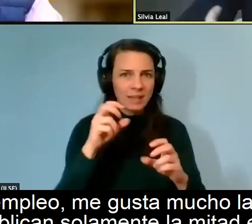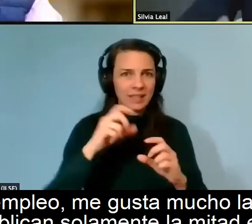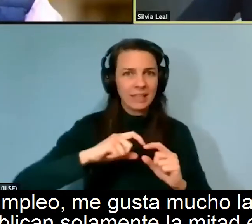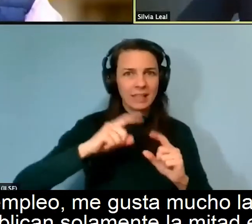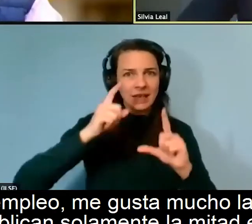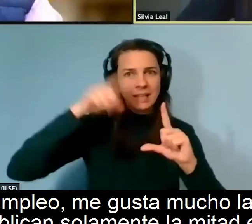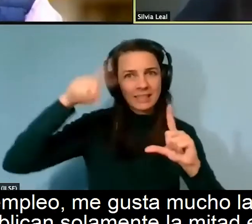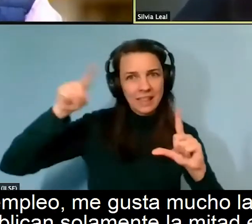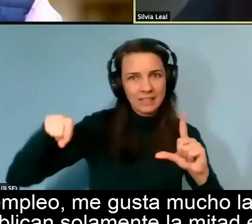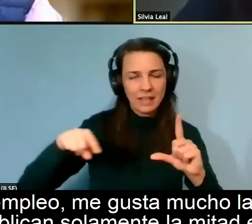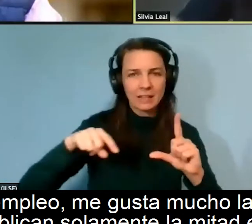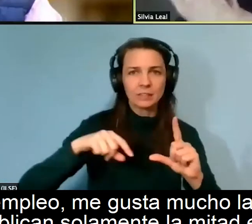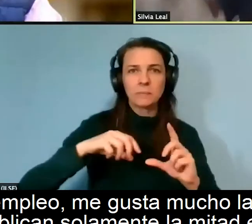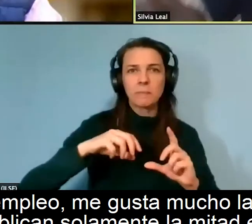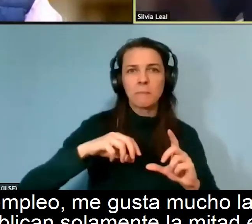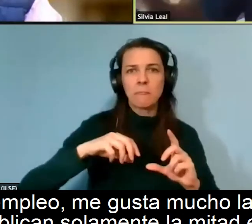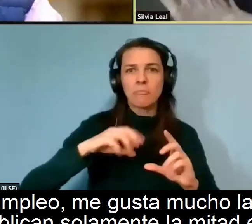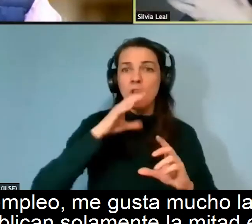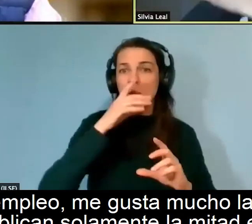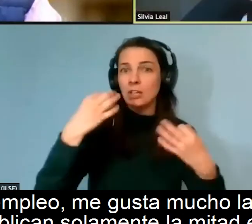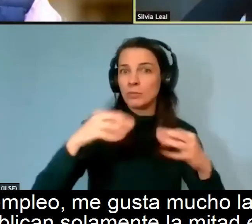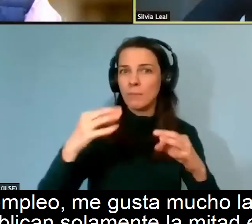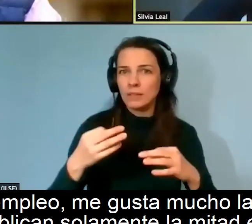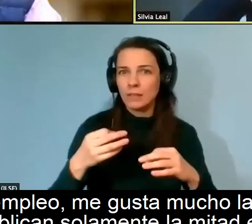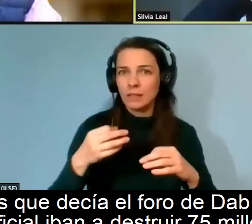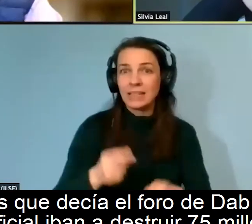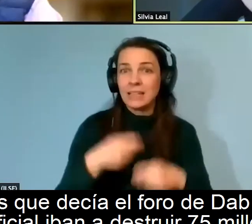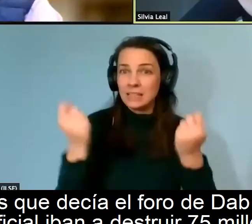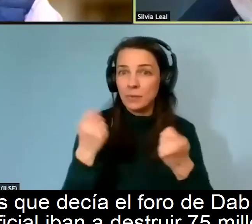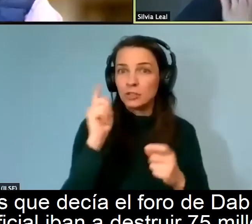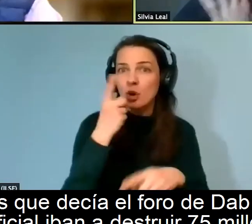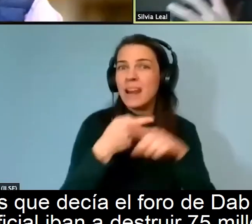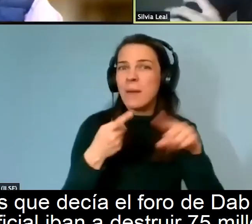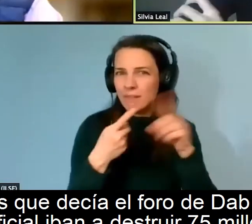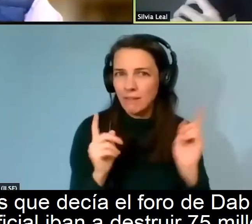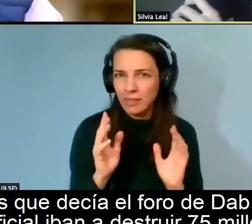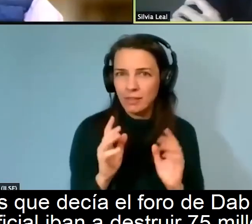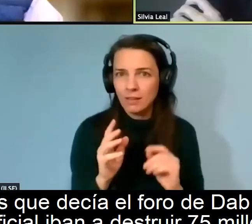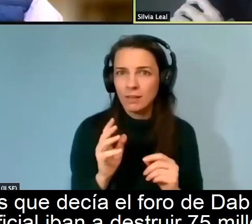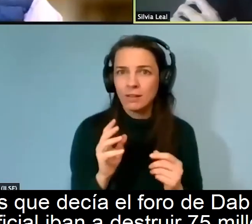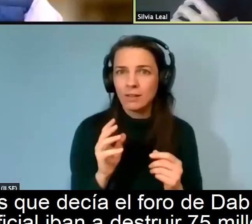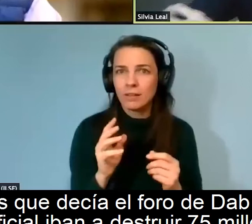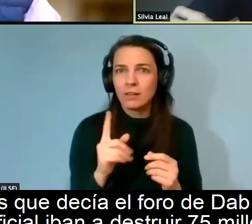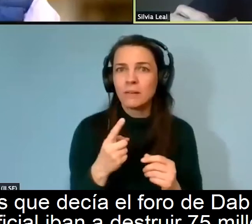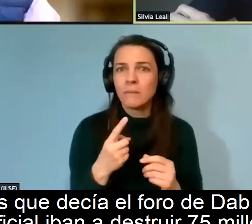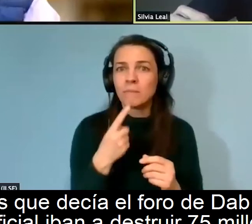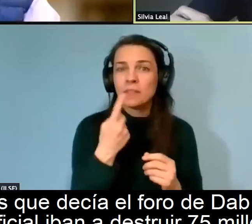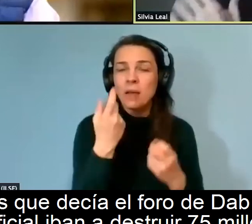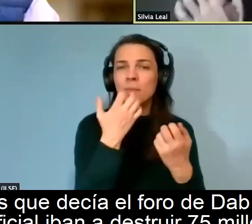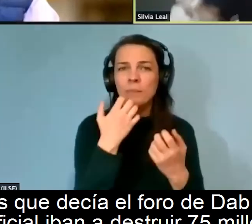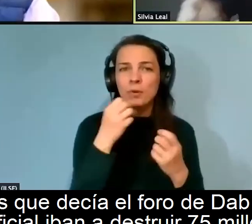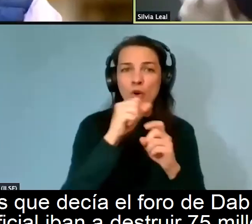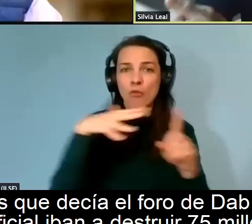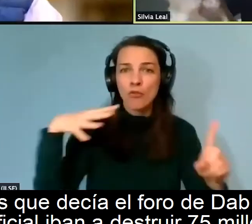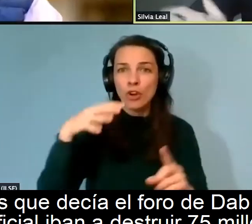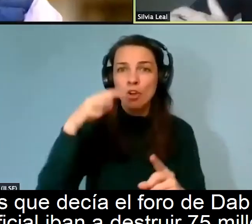estadísticas porque normalmente se publican solamente la mitad en muchos medios de comunicación. Y es que decía el foro de Davos que